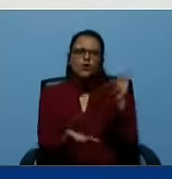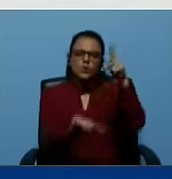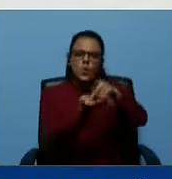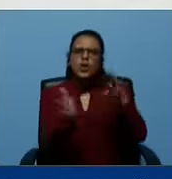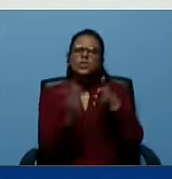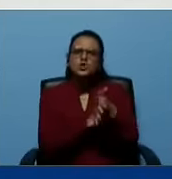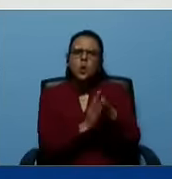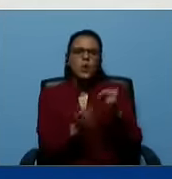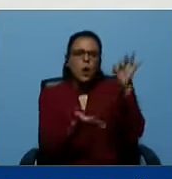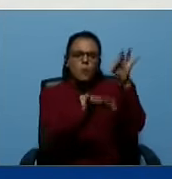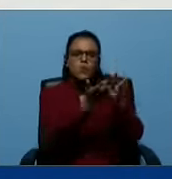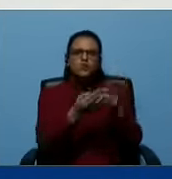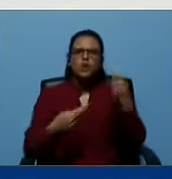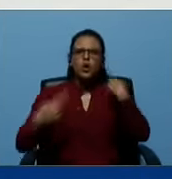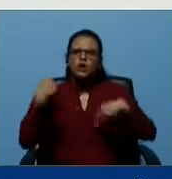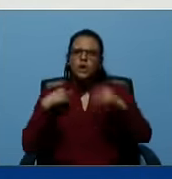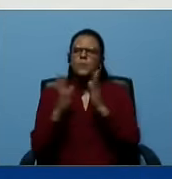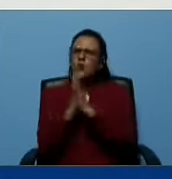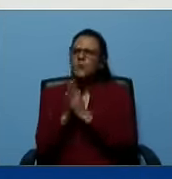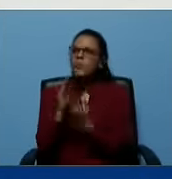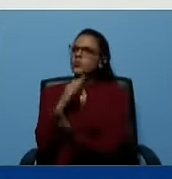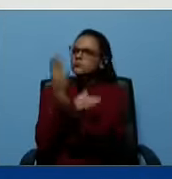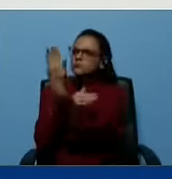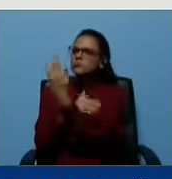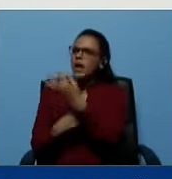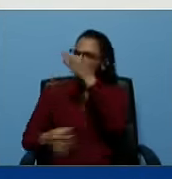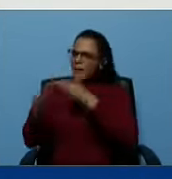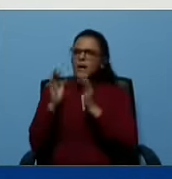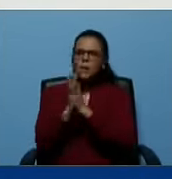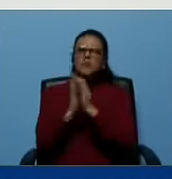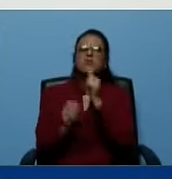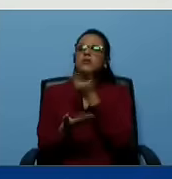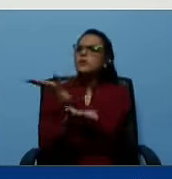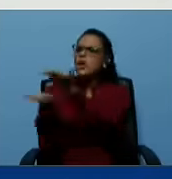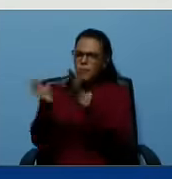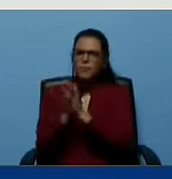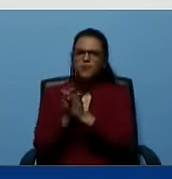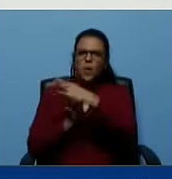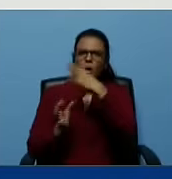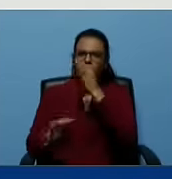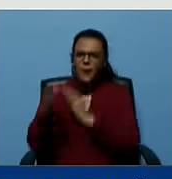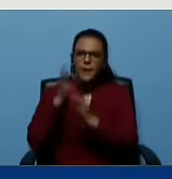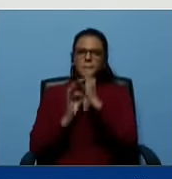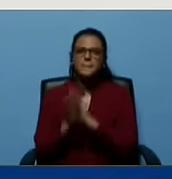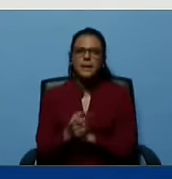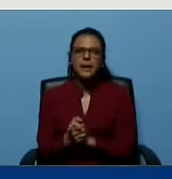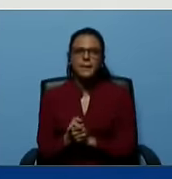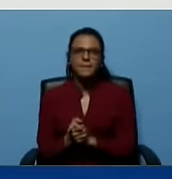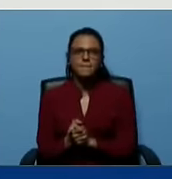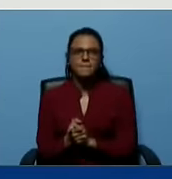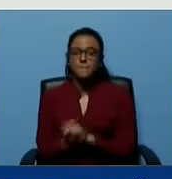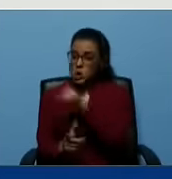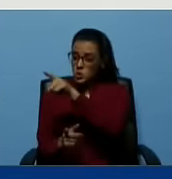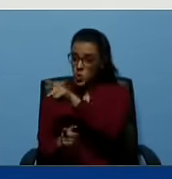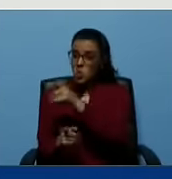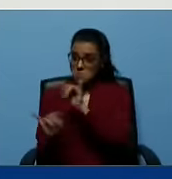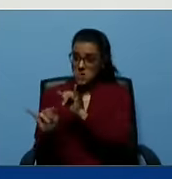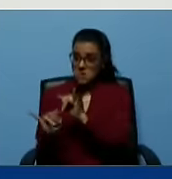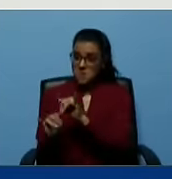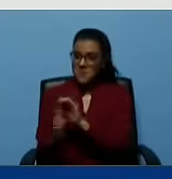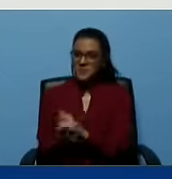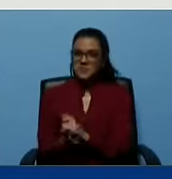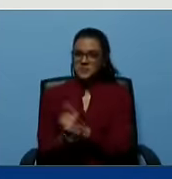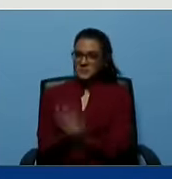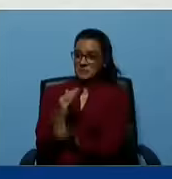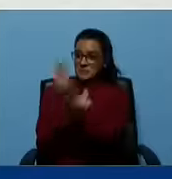de recreación? ¿Quién levanta la mano? ¿Quién levanta la mano? ¿Ah? ¿Tú mismo eres?